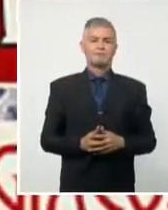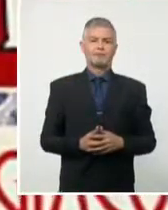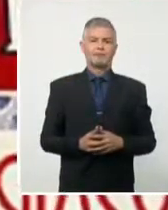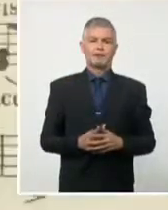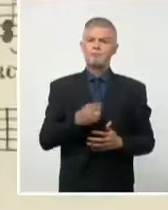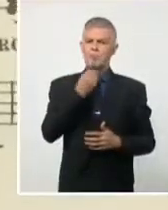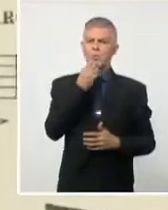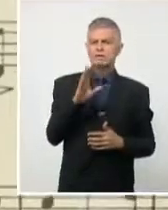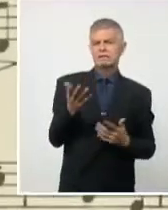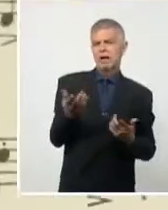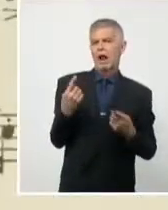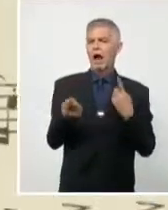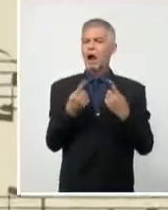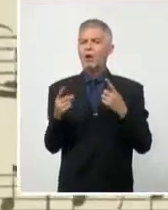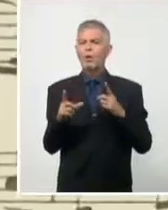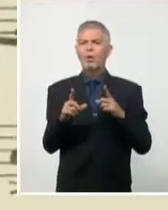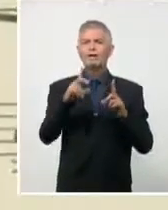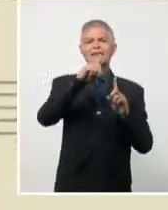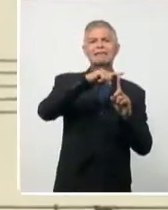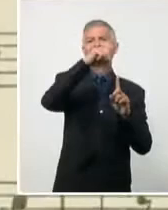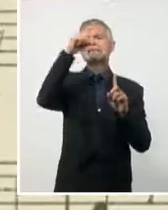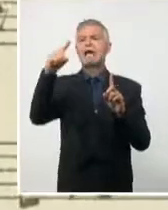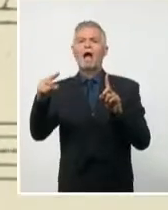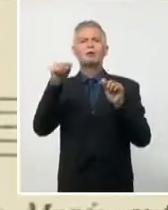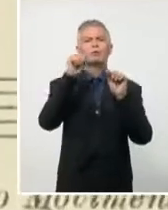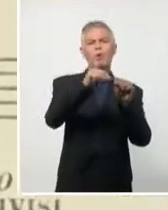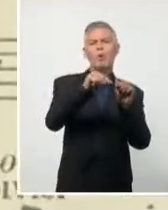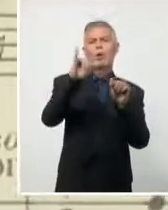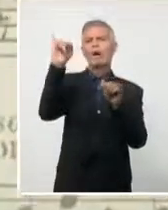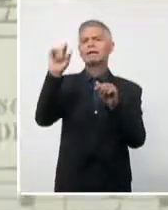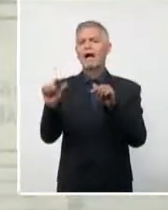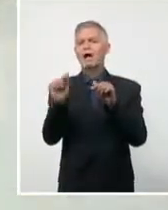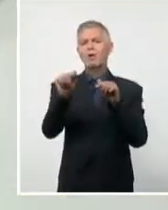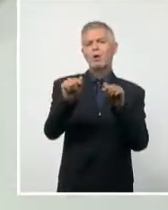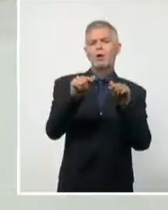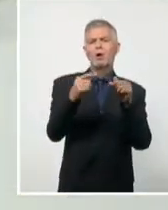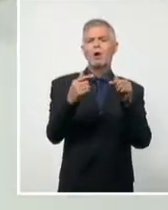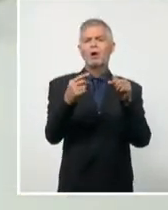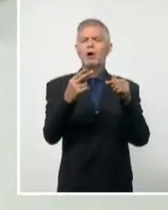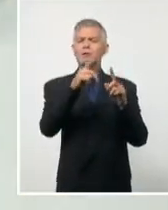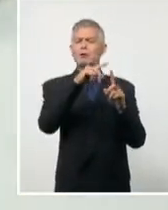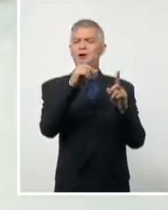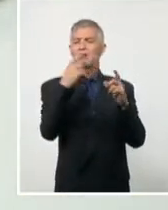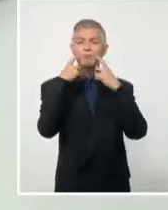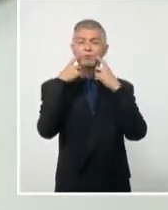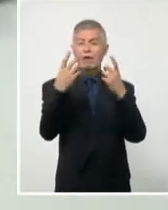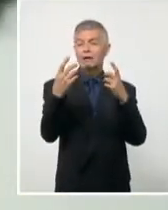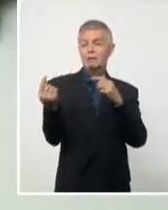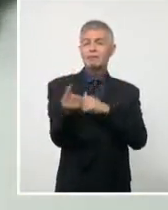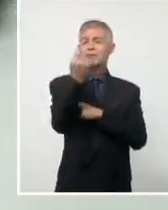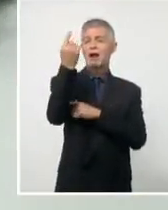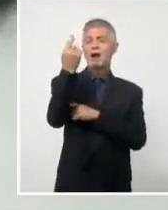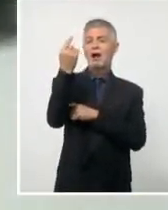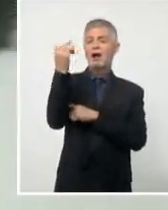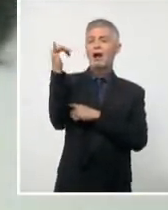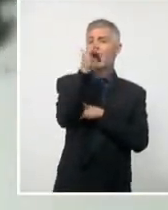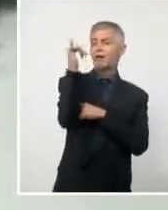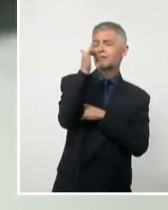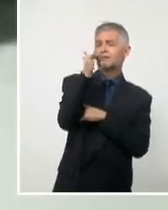Puede que aún esté en la cartelera del Teatro Regio el estreno mundial de La Bohème, o que se hable con asombro de la primera proyección de los hermanos